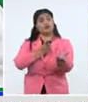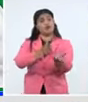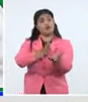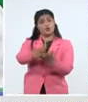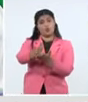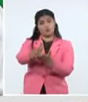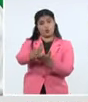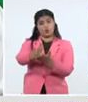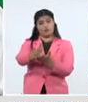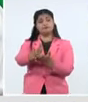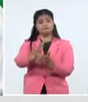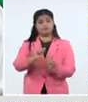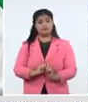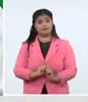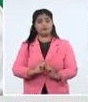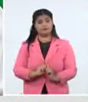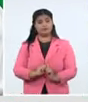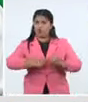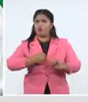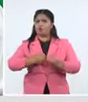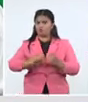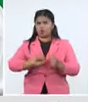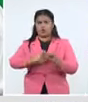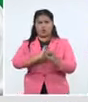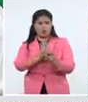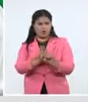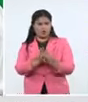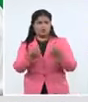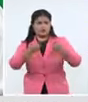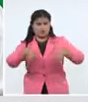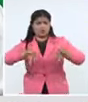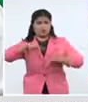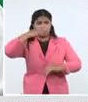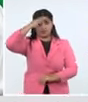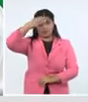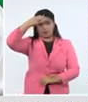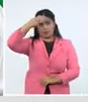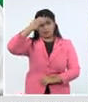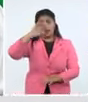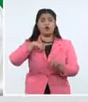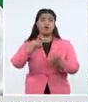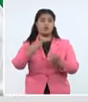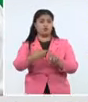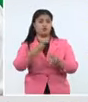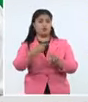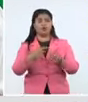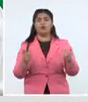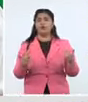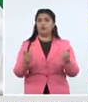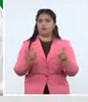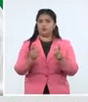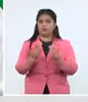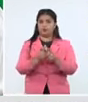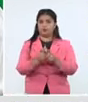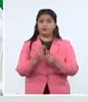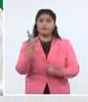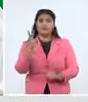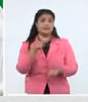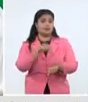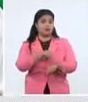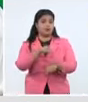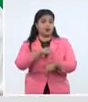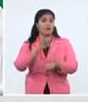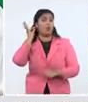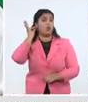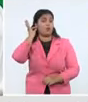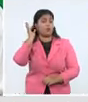de un control de la transmisión, indiscutiblemente la doctora María Elena Soto, que va a estar en el segundo momento y que